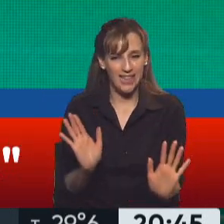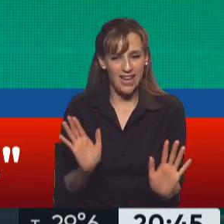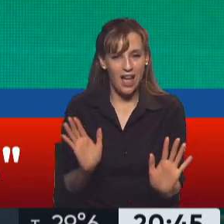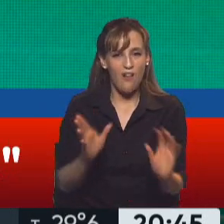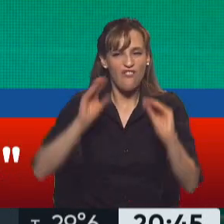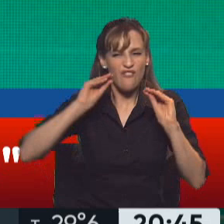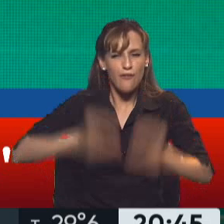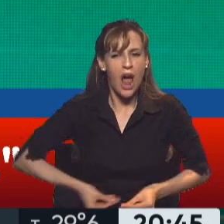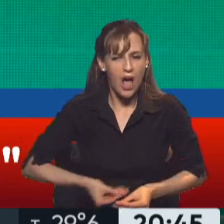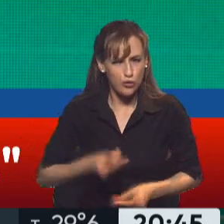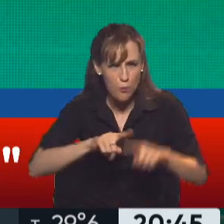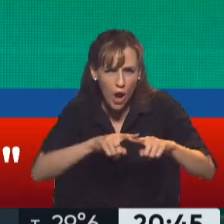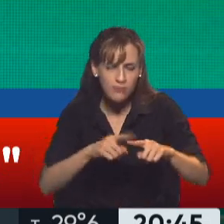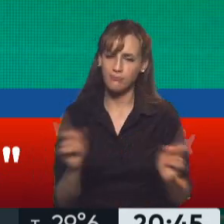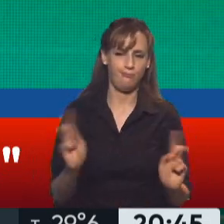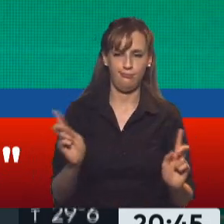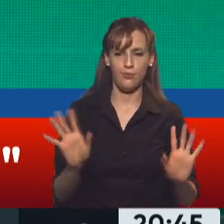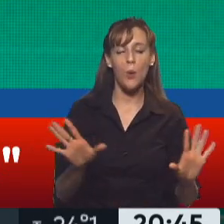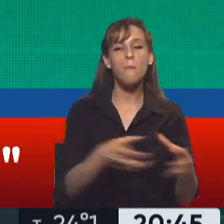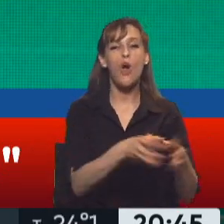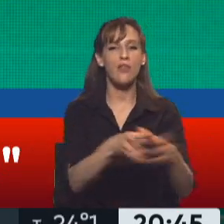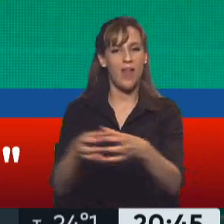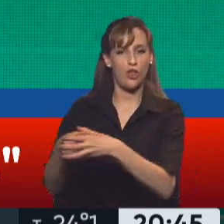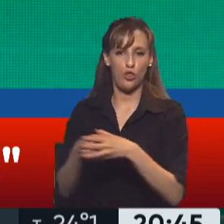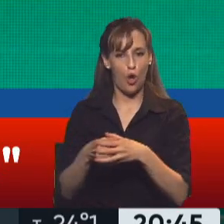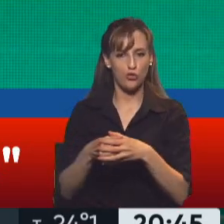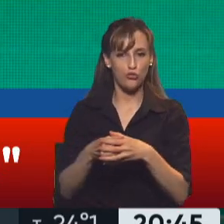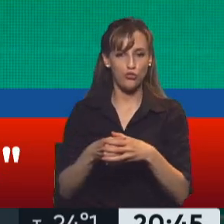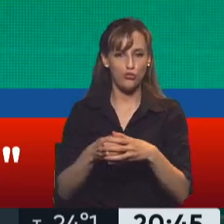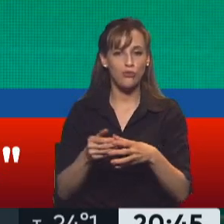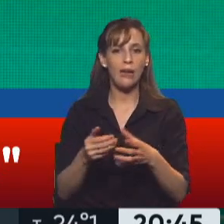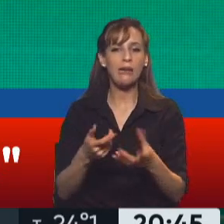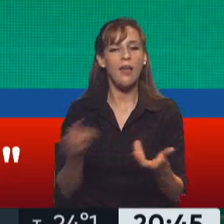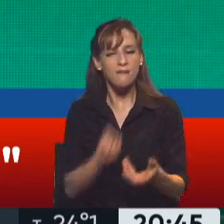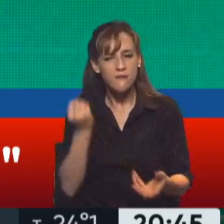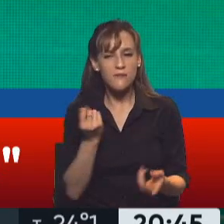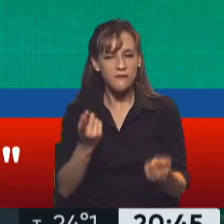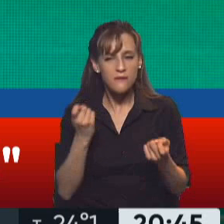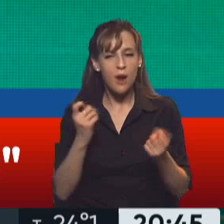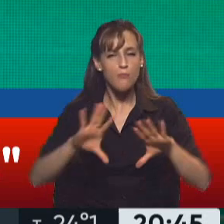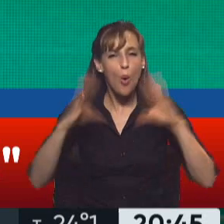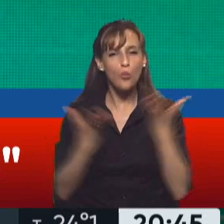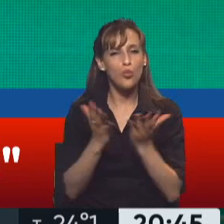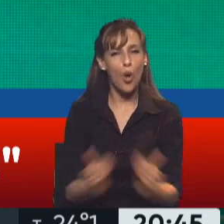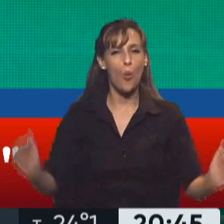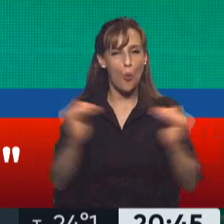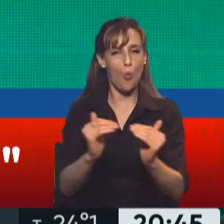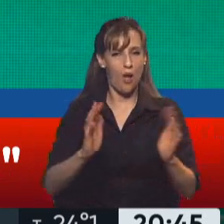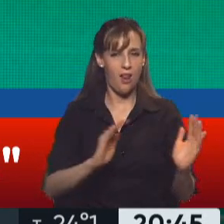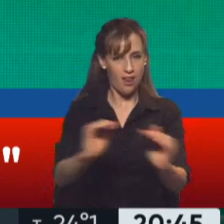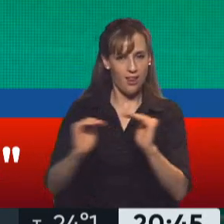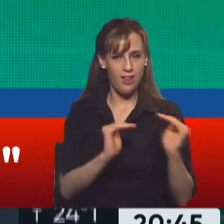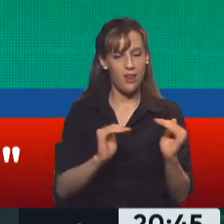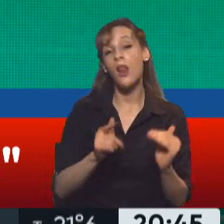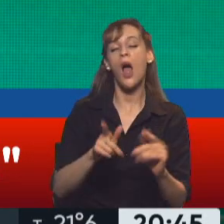los movimientos más populares o los que tienen que bregar justamente por un mundo un poco más equitativo, claro. Me quedé pensando en eso porque también hay un discurso, ¿no?, de la antipolítica, o